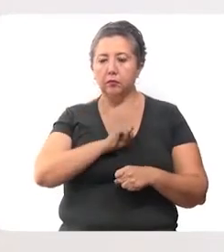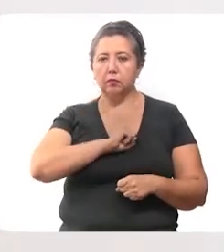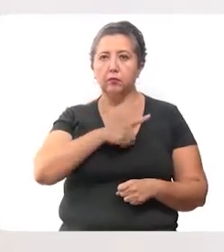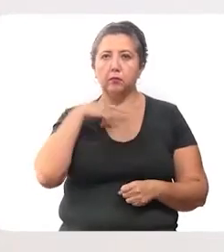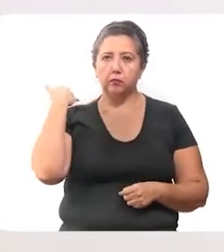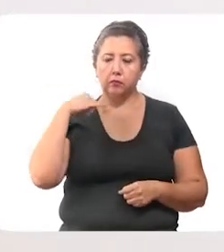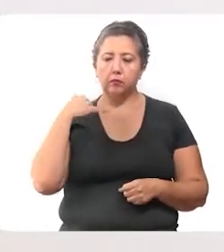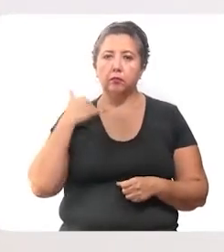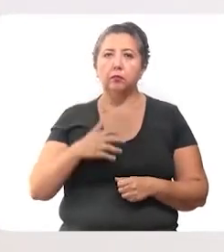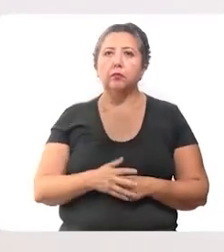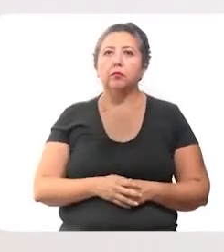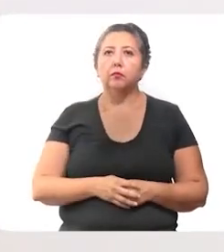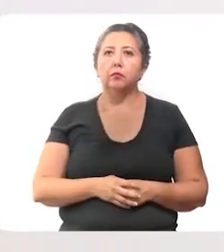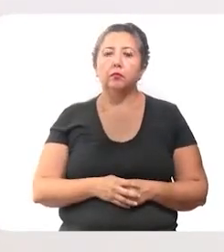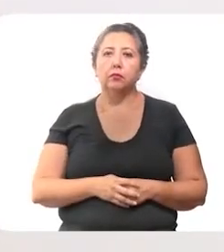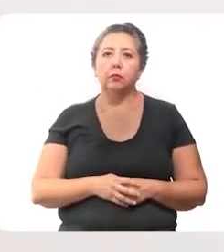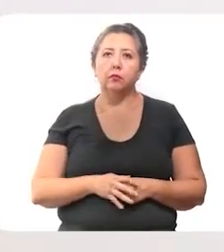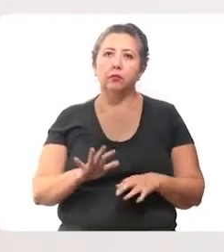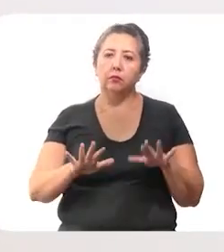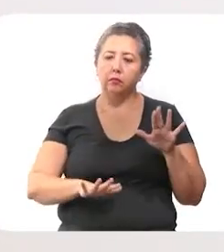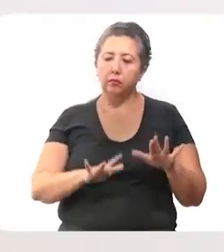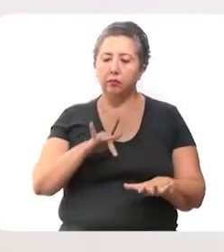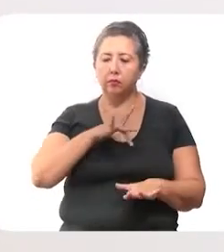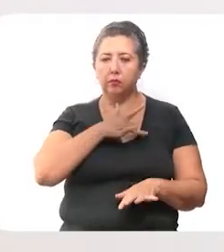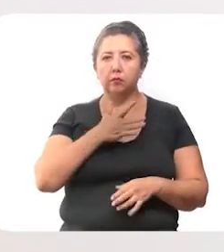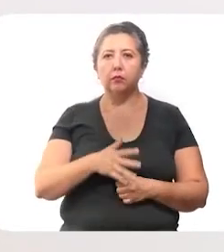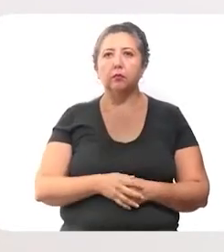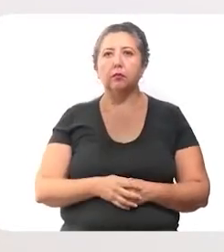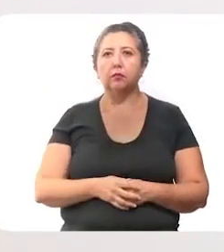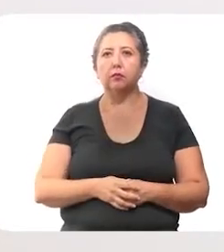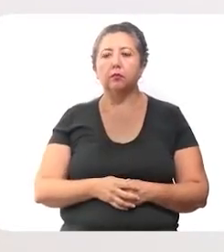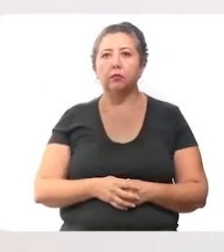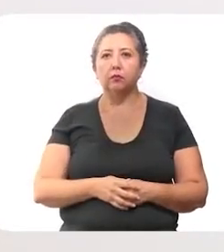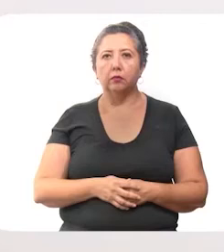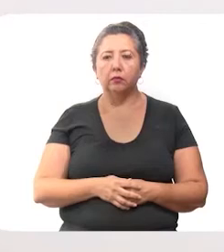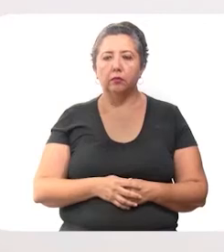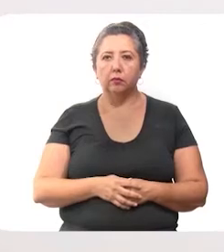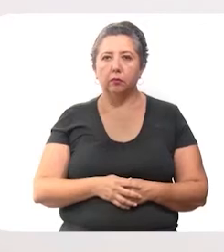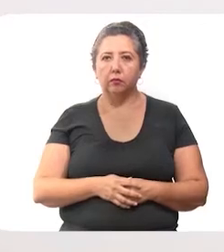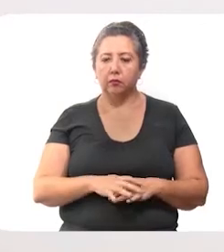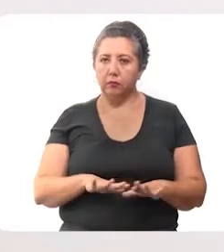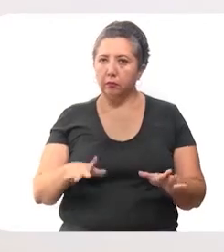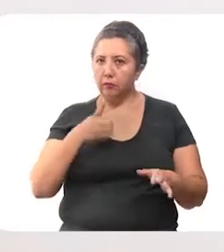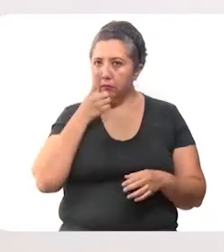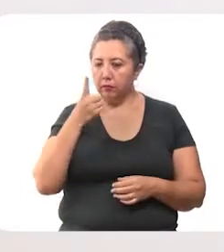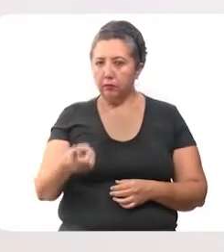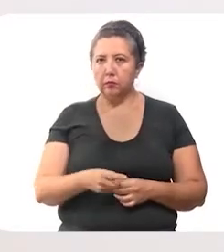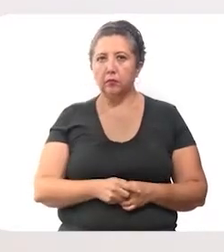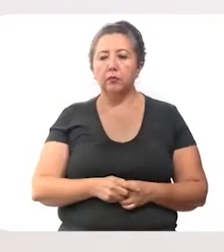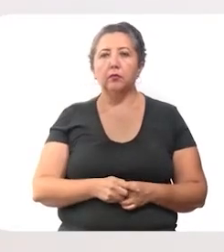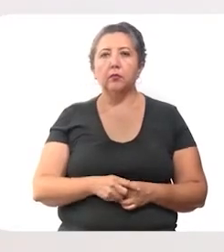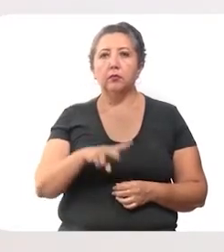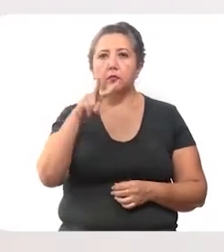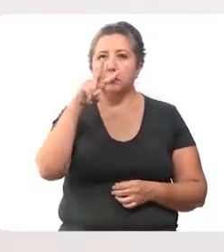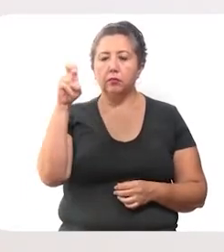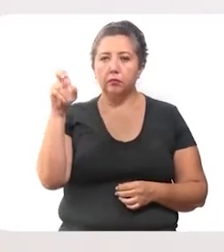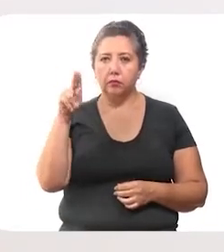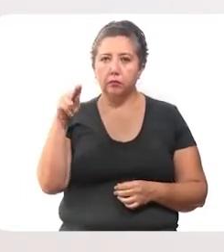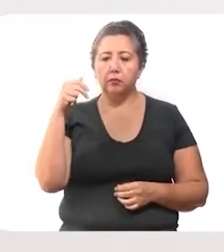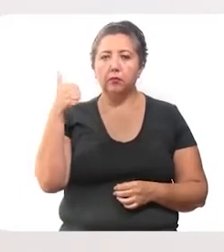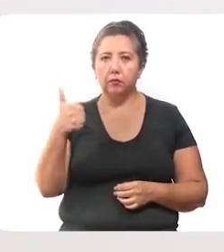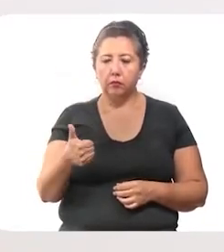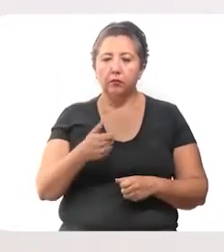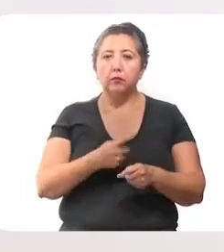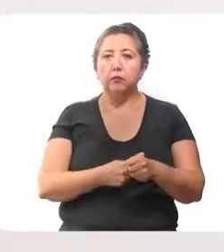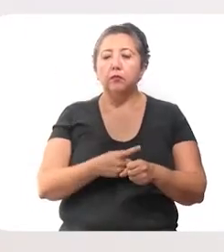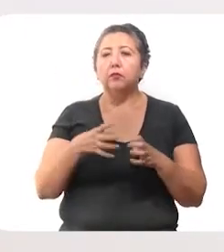de la Secretaría de Salud de Yucatán. Presentan síntomas leves. Como ya se mencionó,